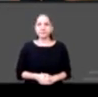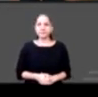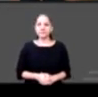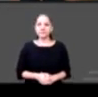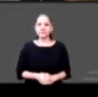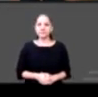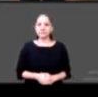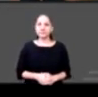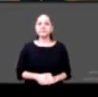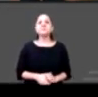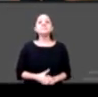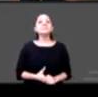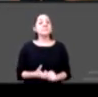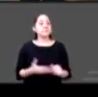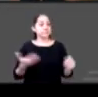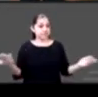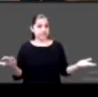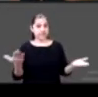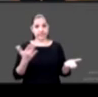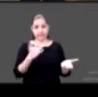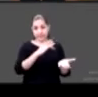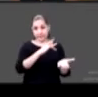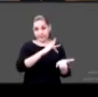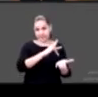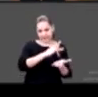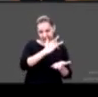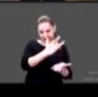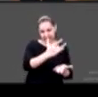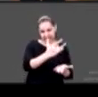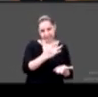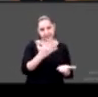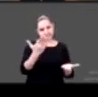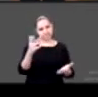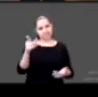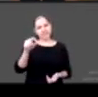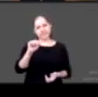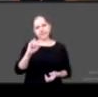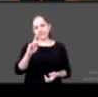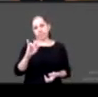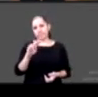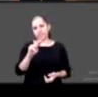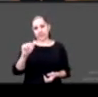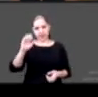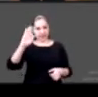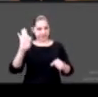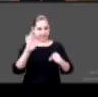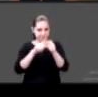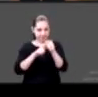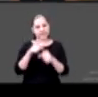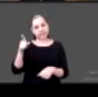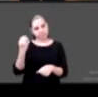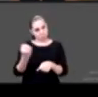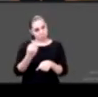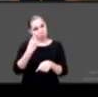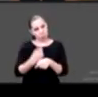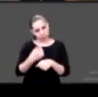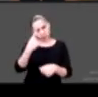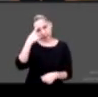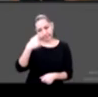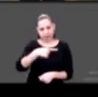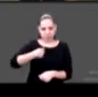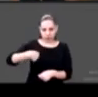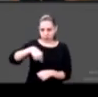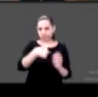Pues primero, muchísimas gracias a CIPINA Federal por darnos esta oportunidad. Yo creo que estamos todos en